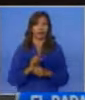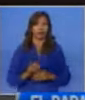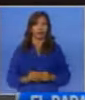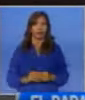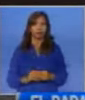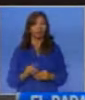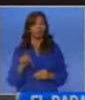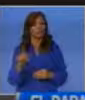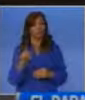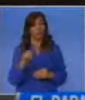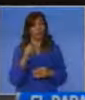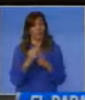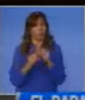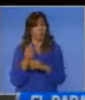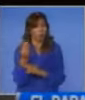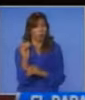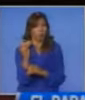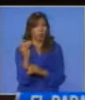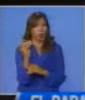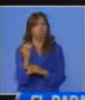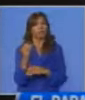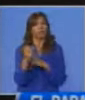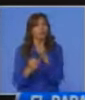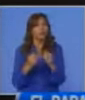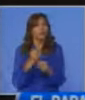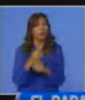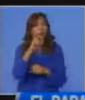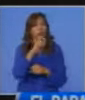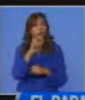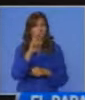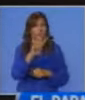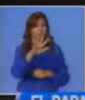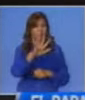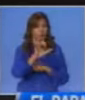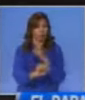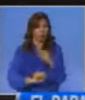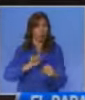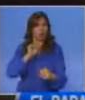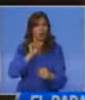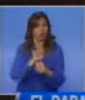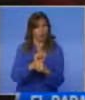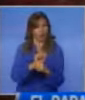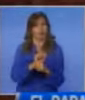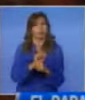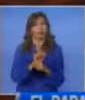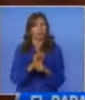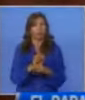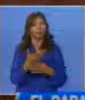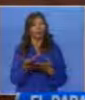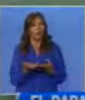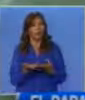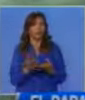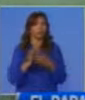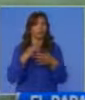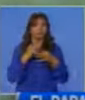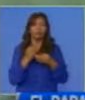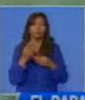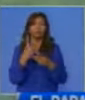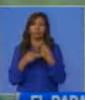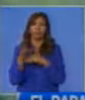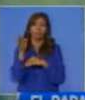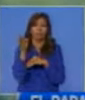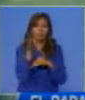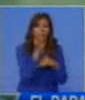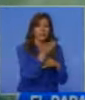Fueron más de 25 años de servicio a Dios, marcados por el carisma de un religioso innovador, misionero, peregrino